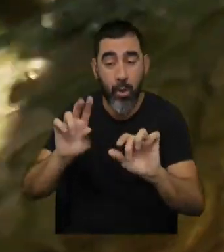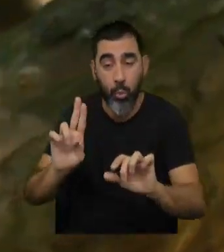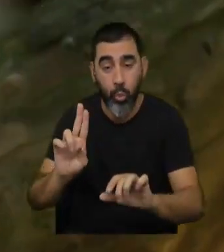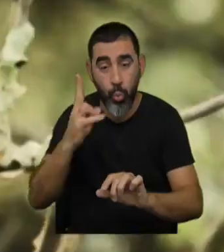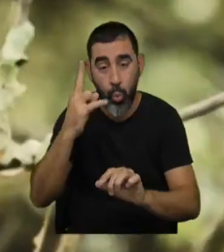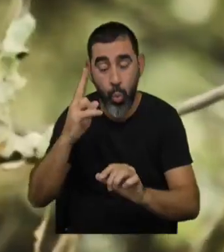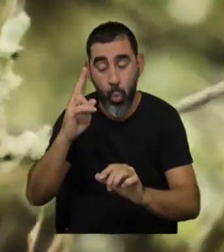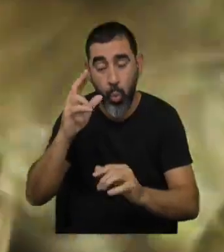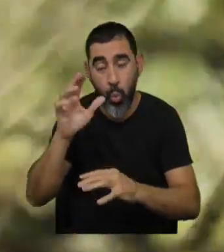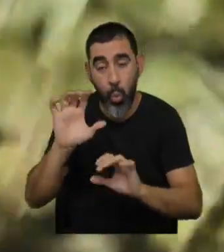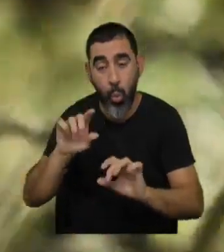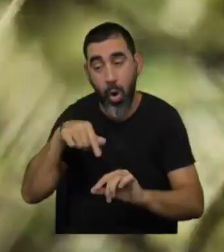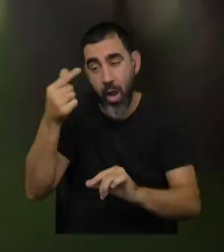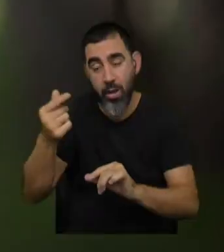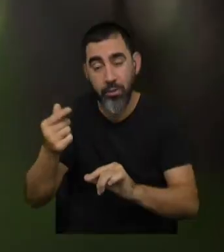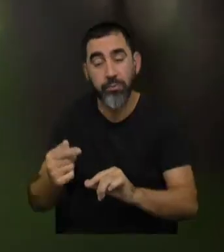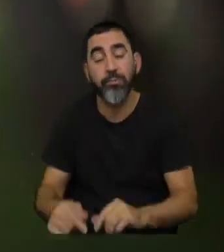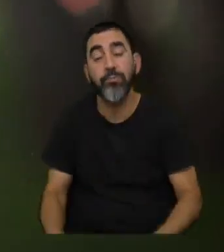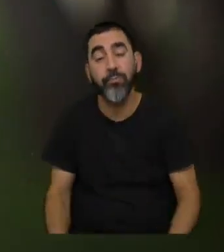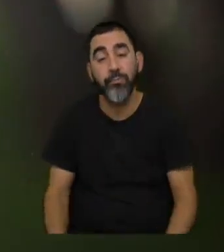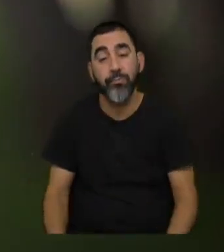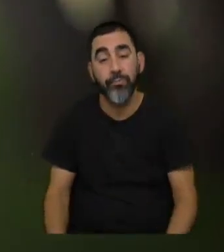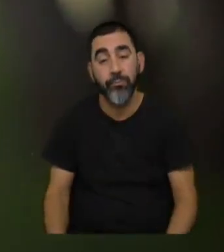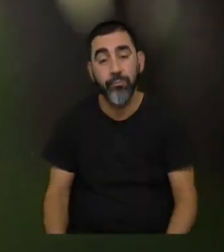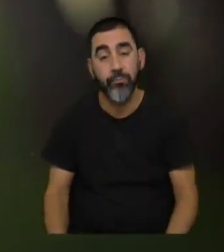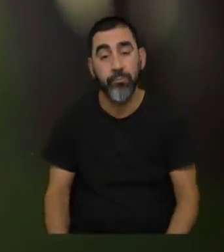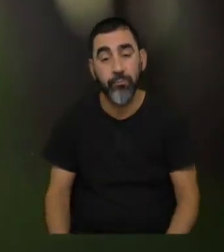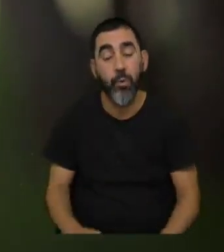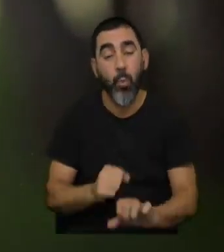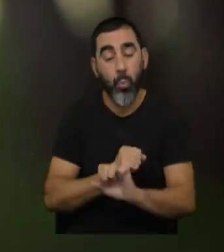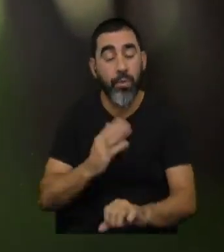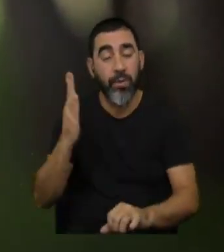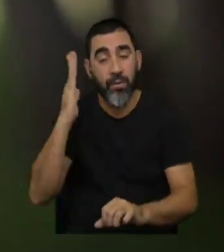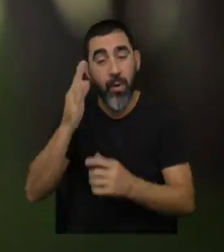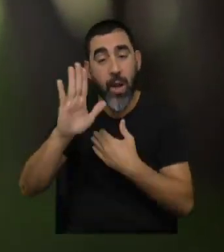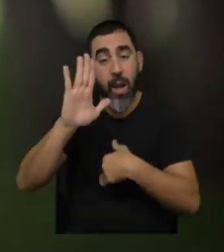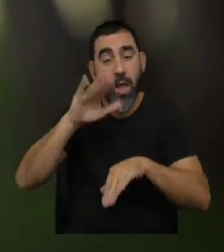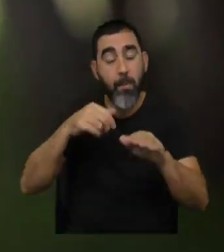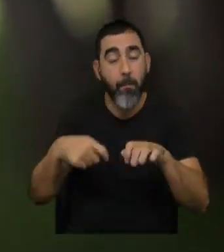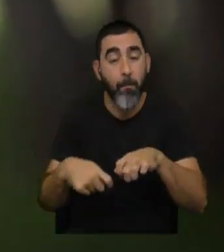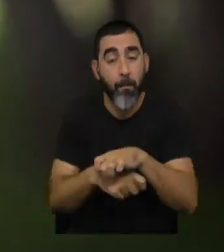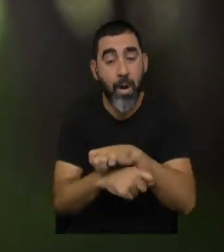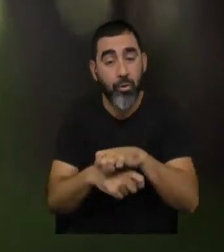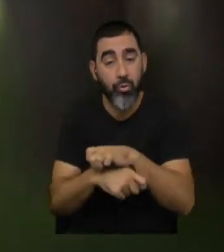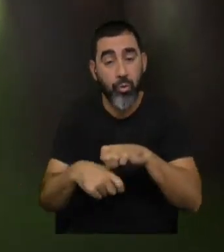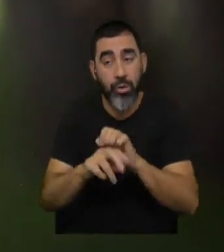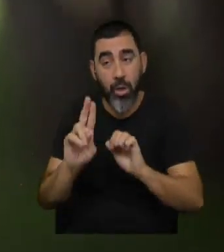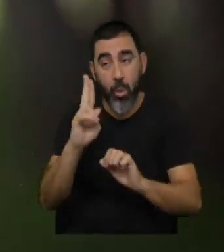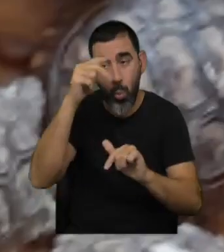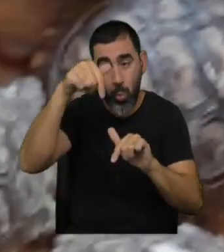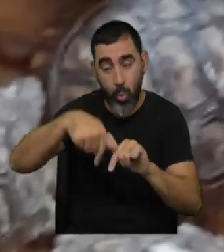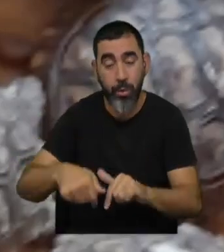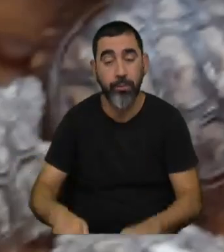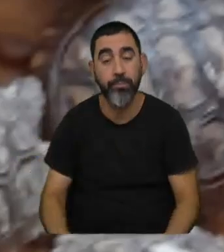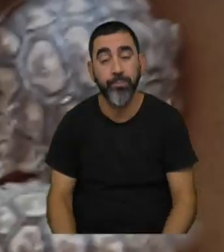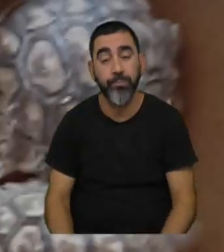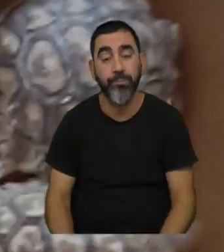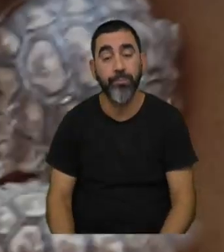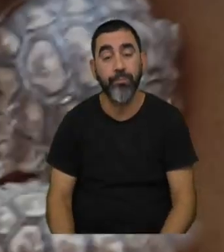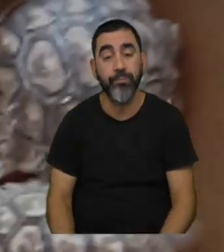el restante eran especies exóticas. Eso es lo que nos permite decir que la mayor parte del tráfico podría estar siendo doméstico.